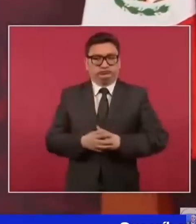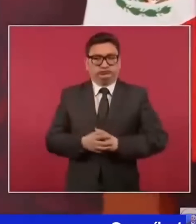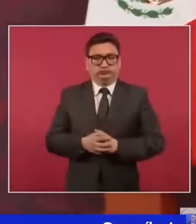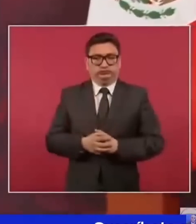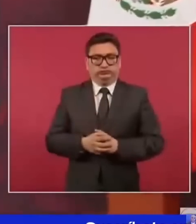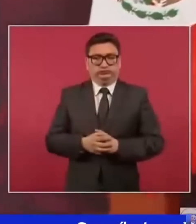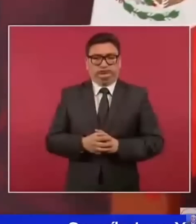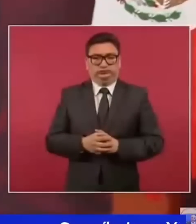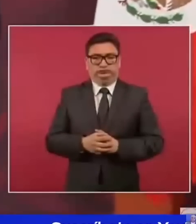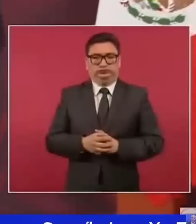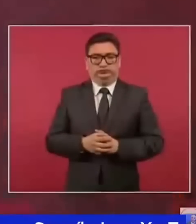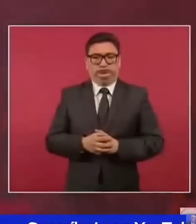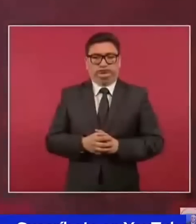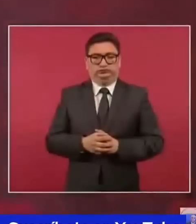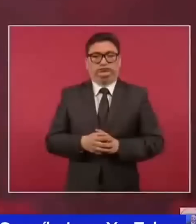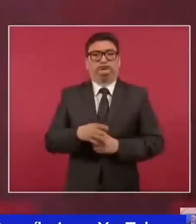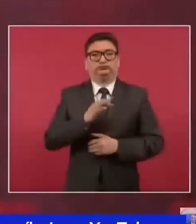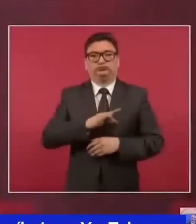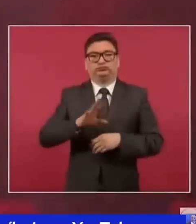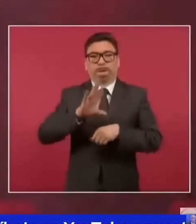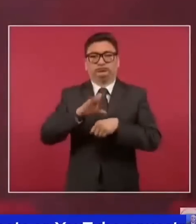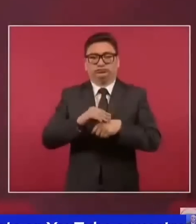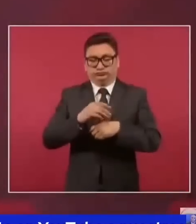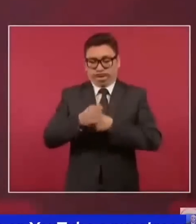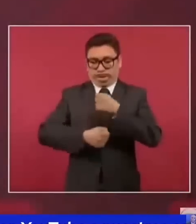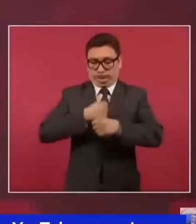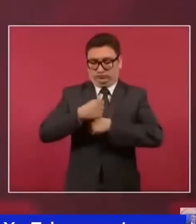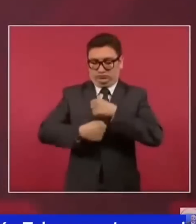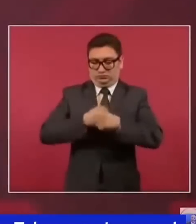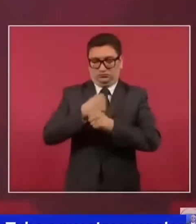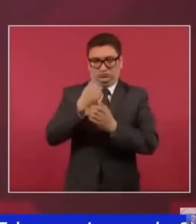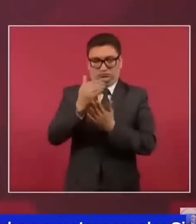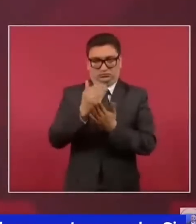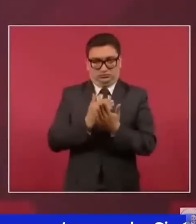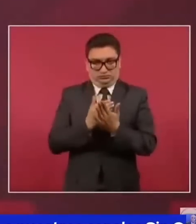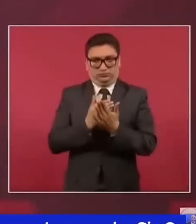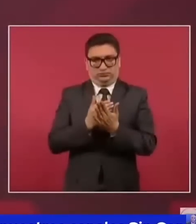que le permitan reducir los años